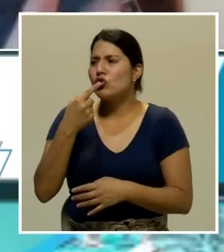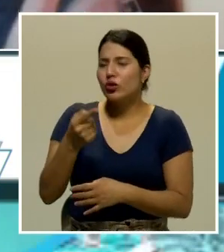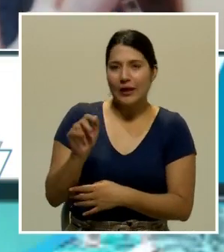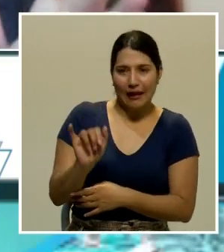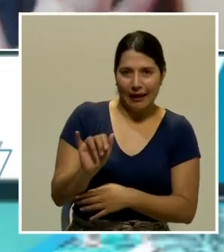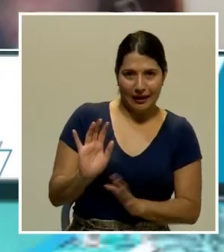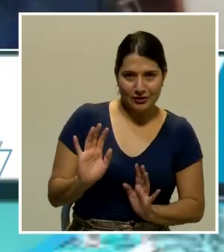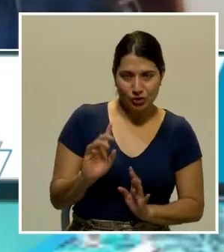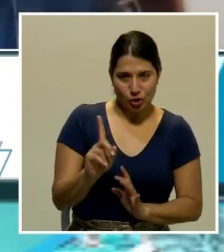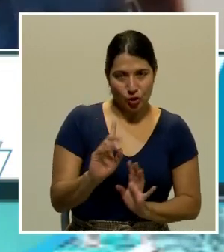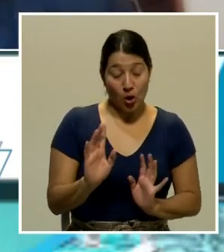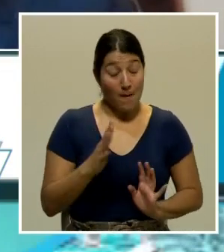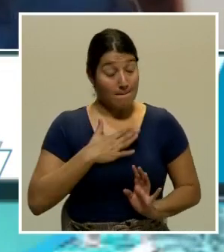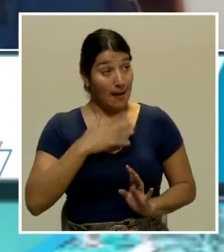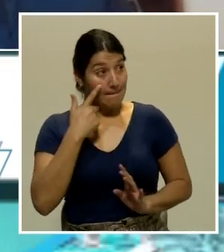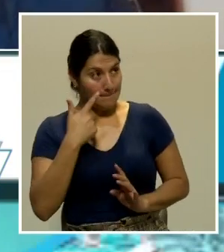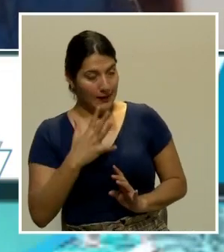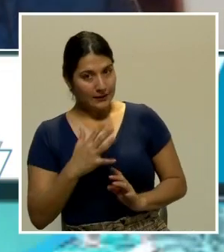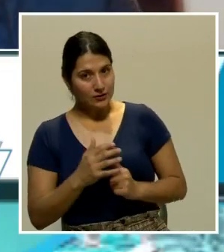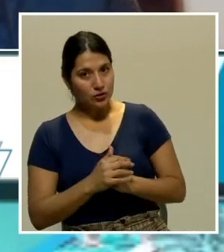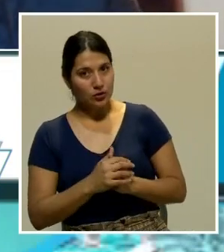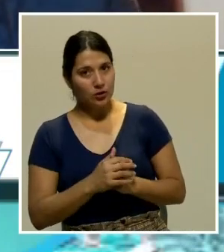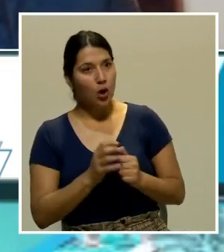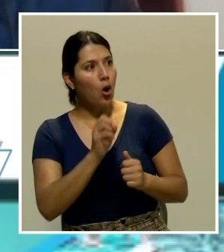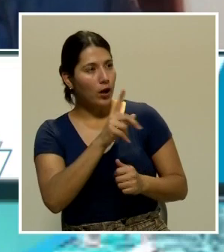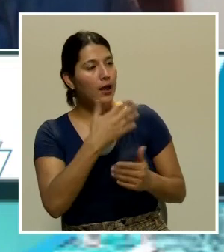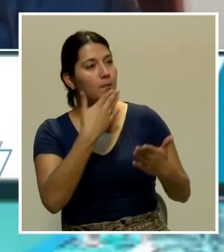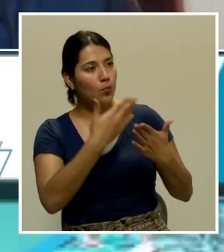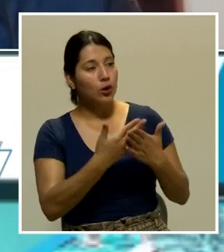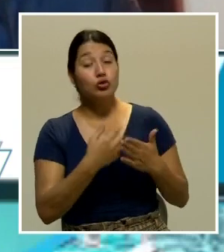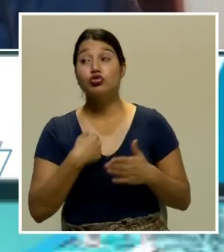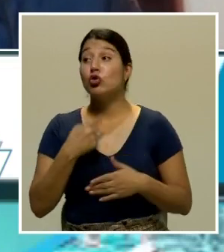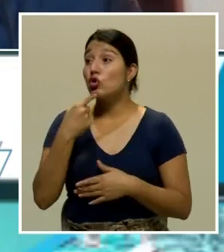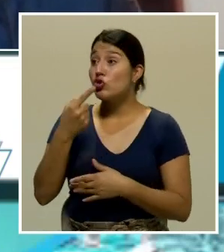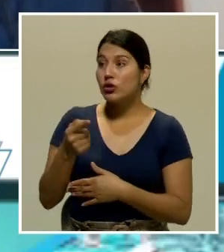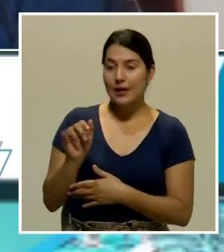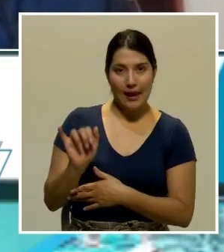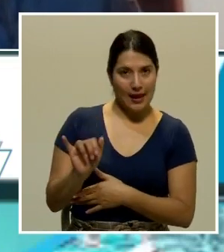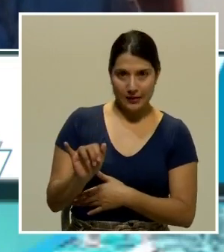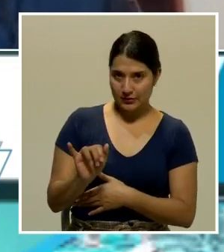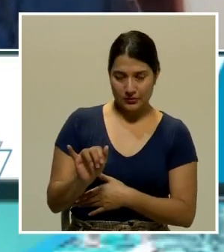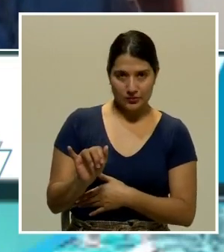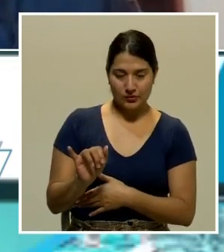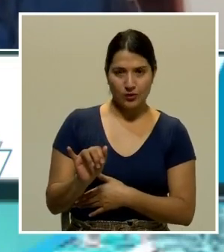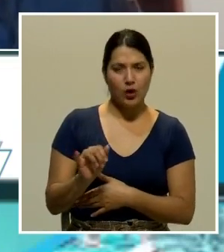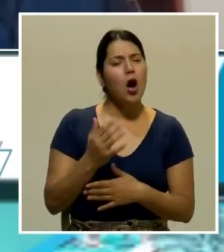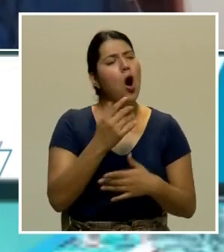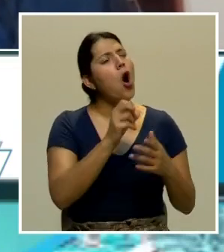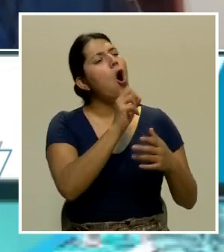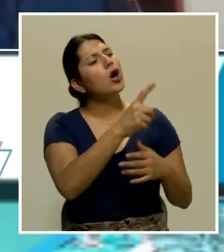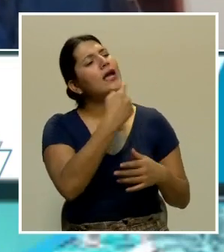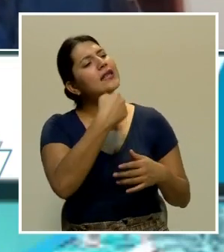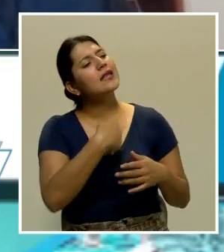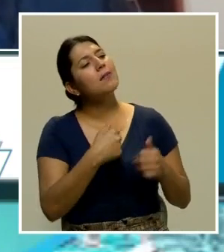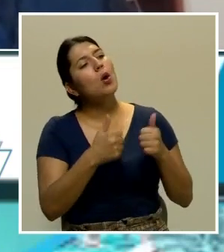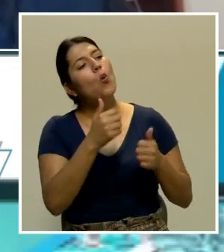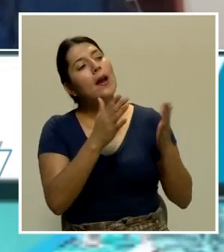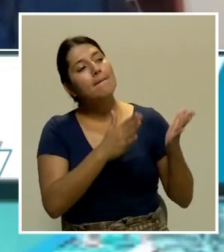tenía esa impresión. Bueno, buenísimo. En absoluto he dicho yo nada de eso. Es decir, en este momento... Cuénteme qué planes tiene.